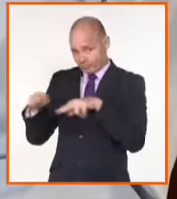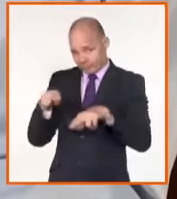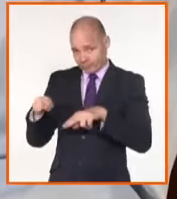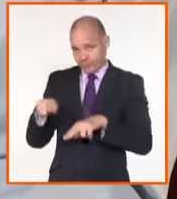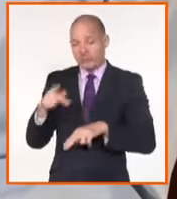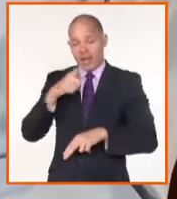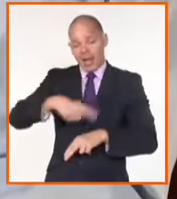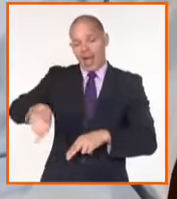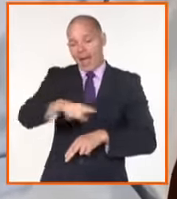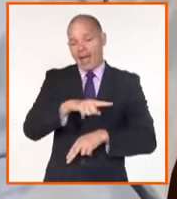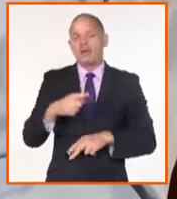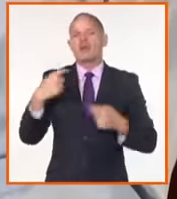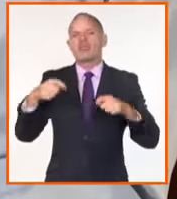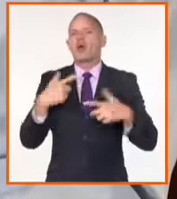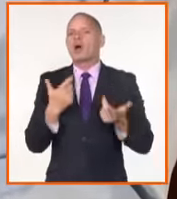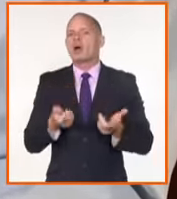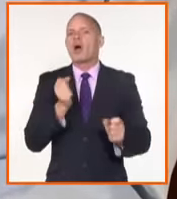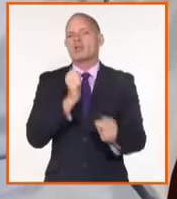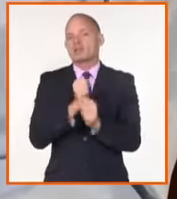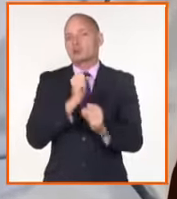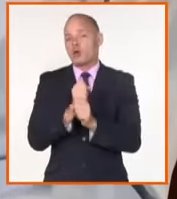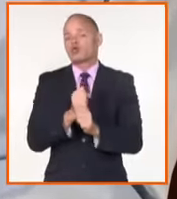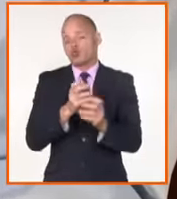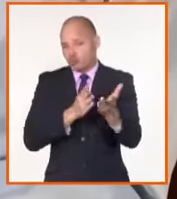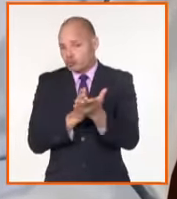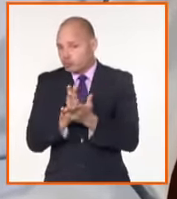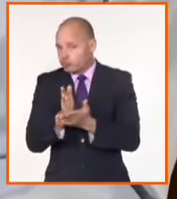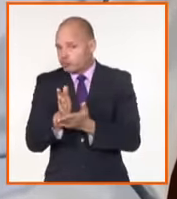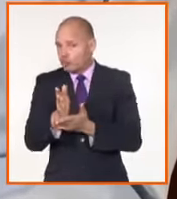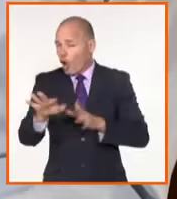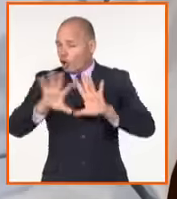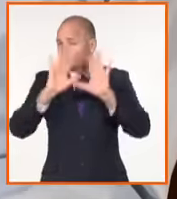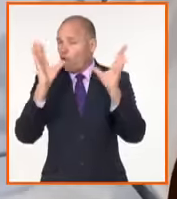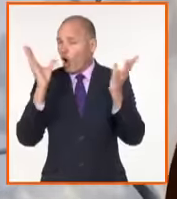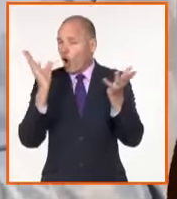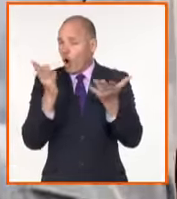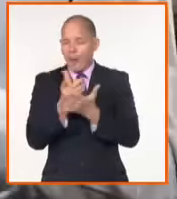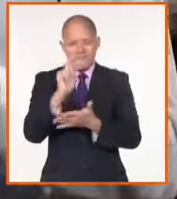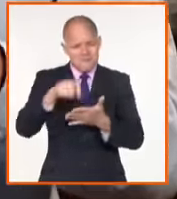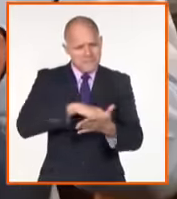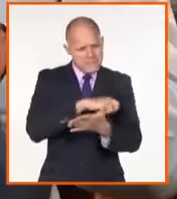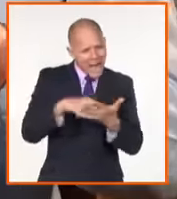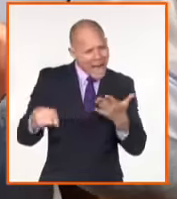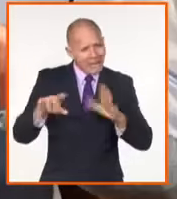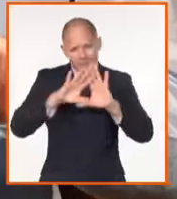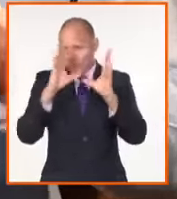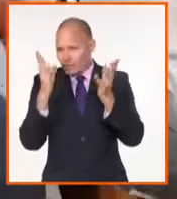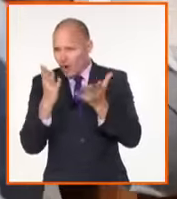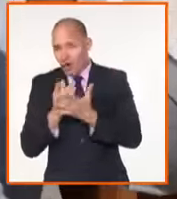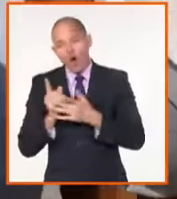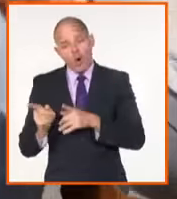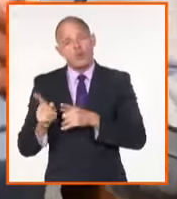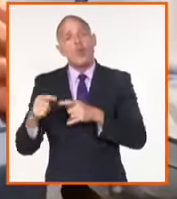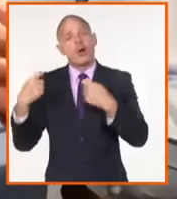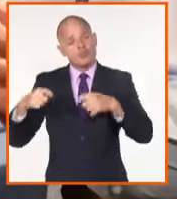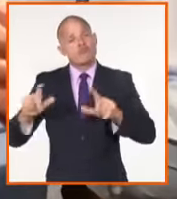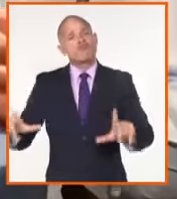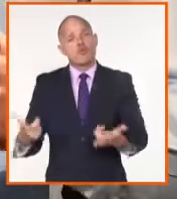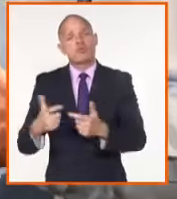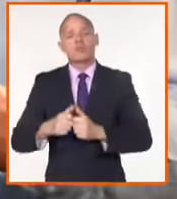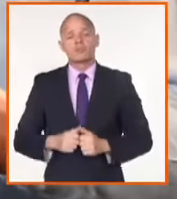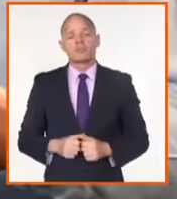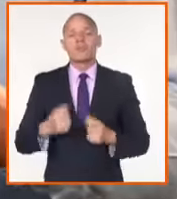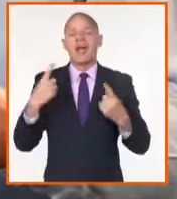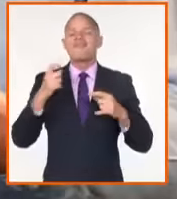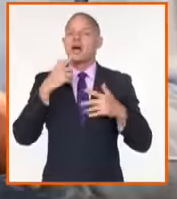Poder Popular para las realizaciones de todo lo que aprueba. Por lo tanto, tiene que haber un trabajo muy coordinado entre el presidente de la